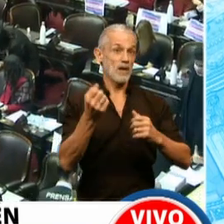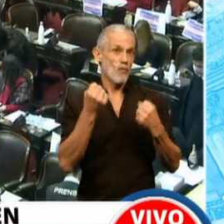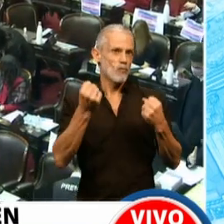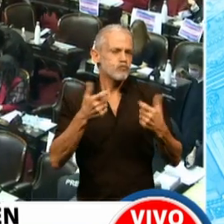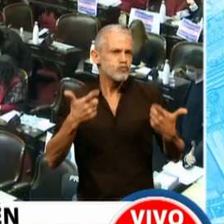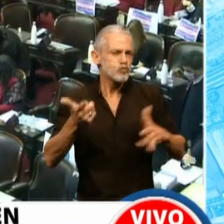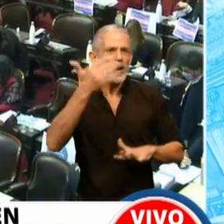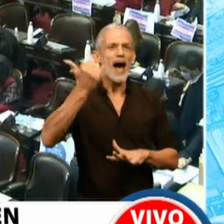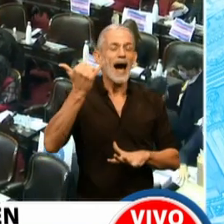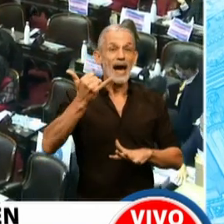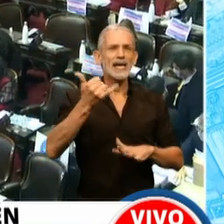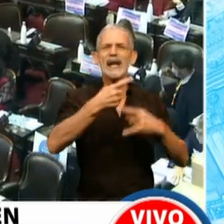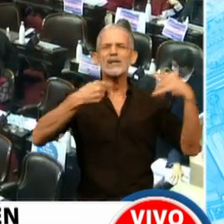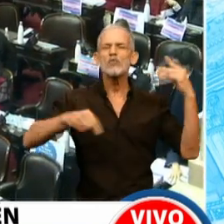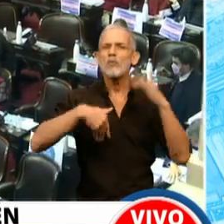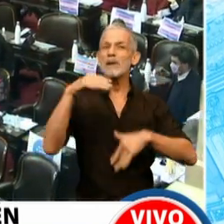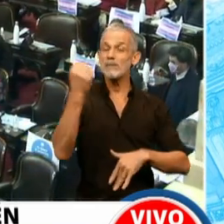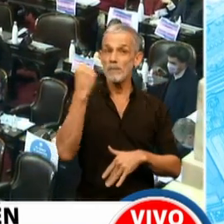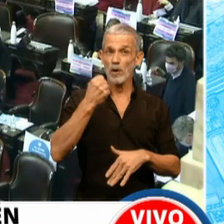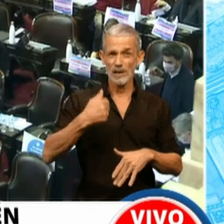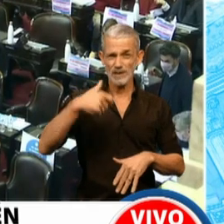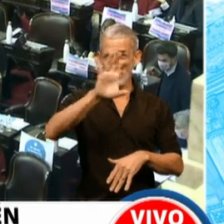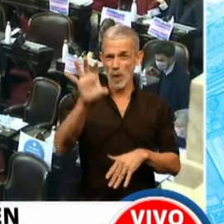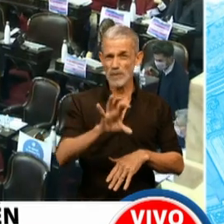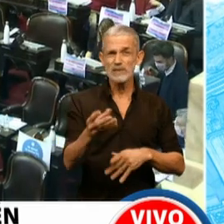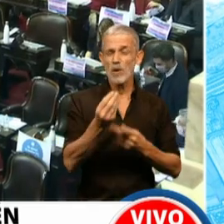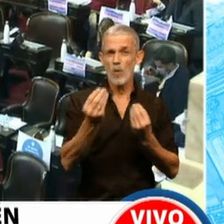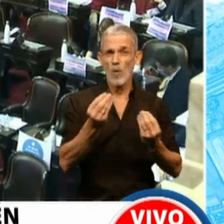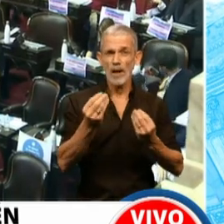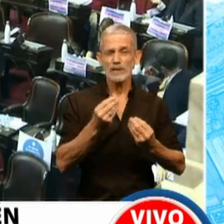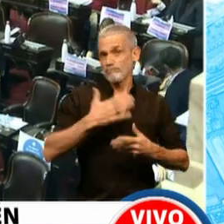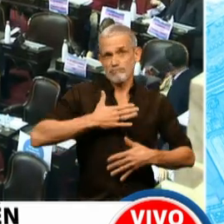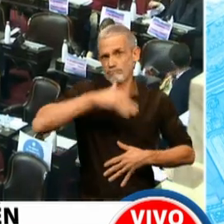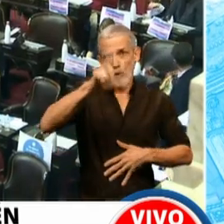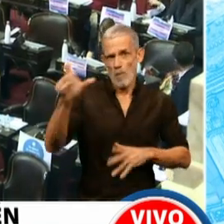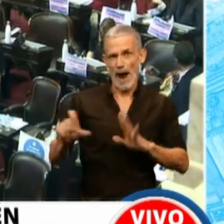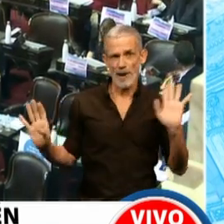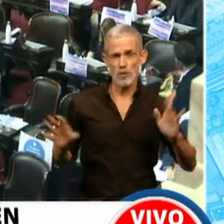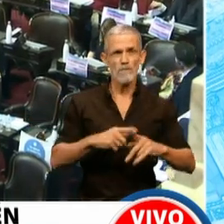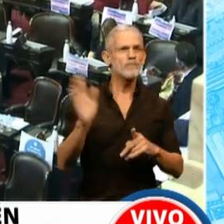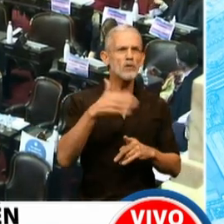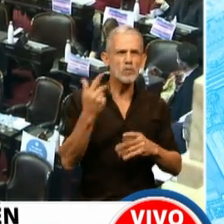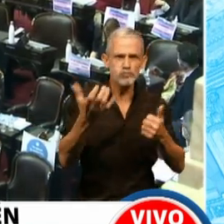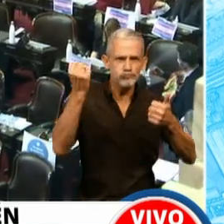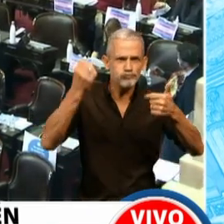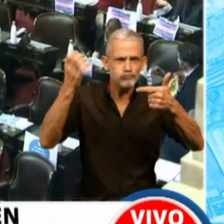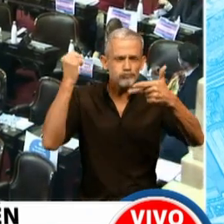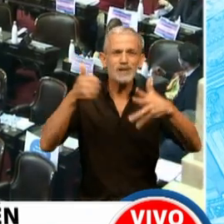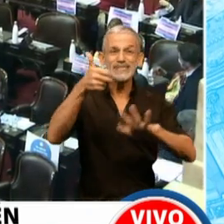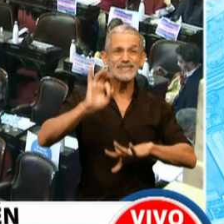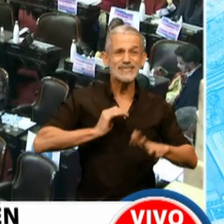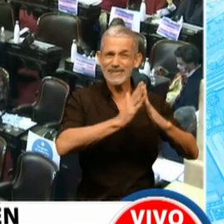fortuna de saber que el recurso más importante en nuestra provincia es el humano todo lo que hemos logrado en estos